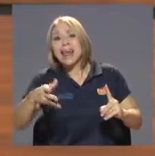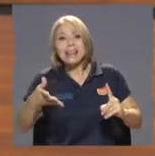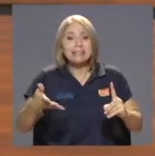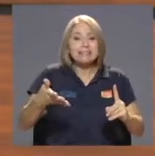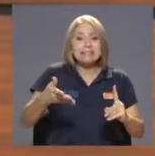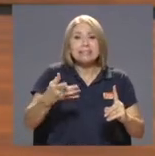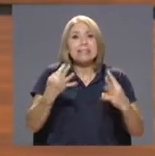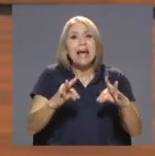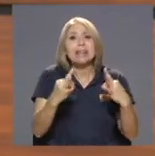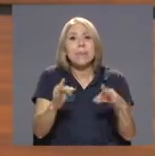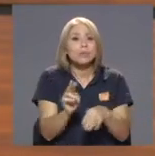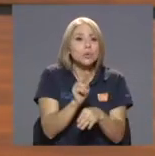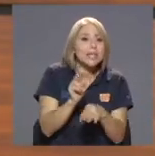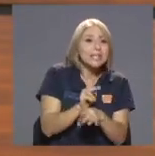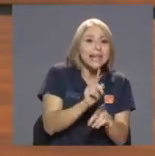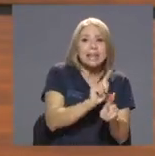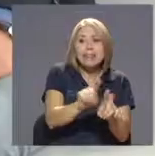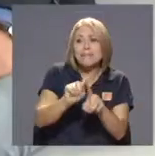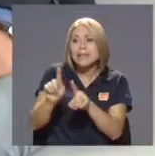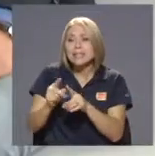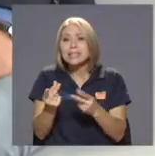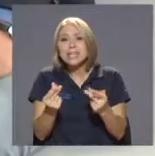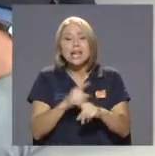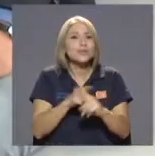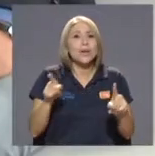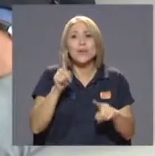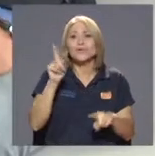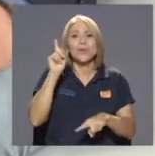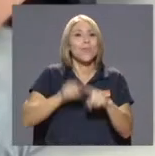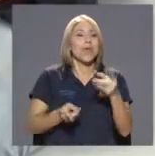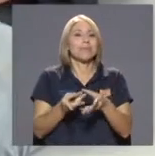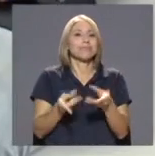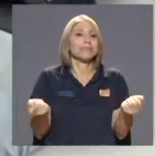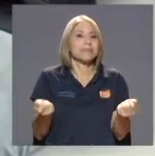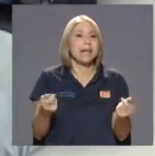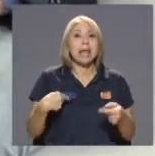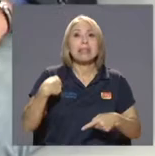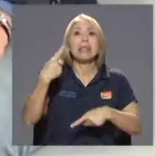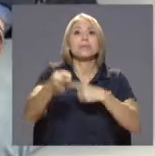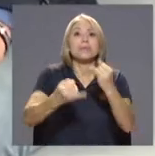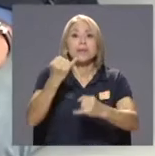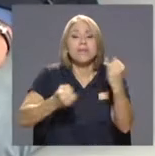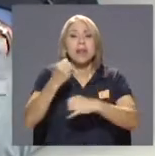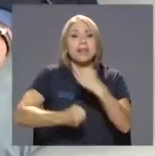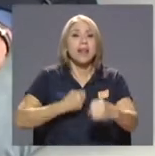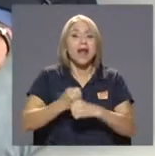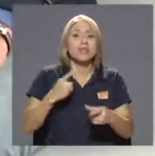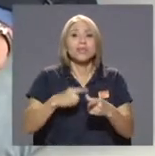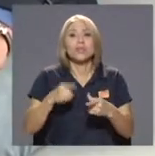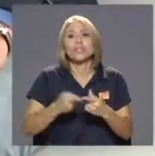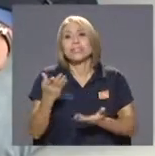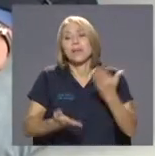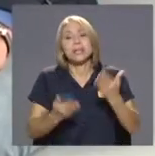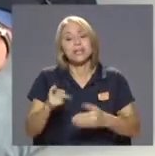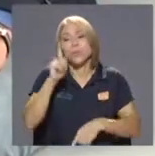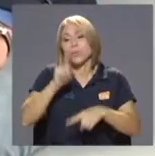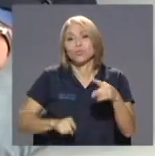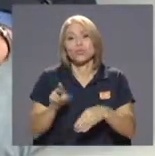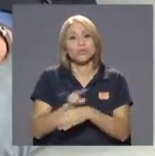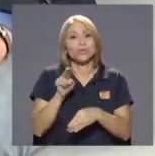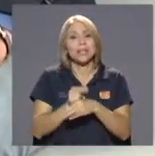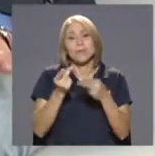y eso a veces no es tan expedito como quisiéramos. Llegamos al final del año, no hemos podido ejecutar alguna parte del presupuesto por razones como